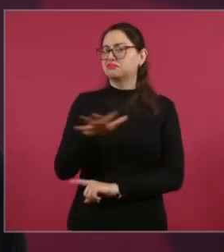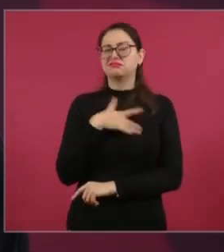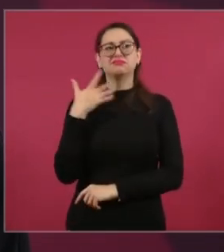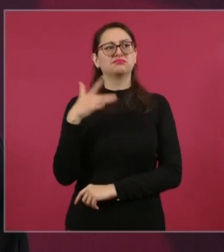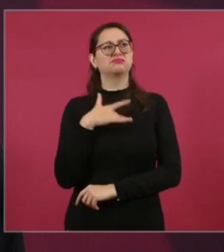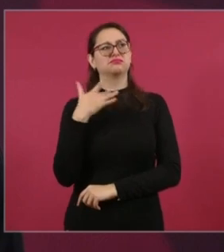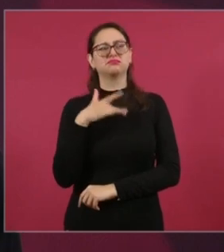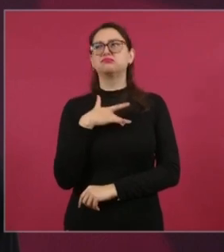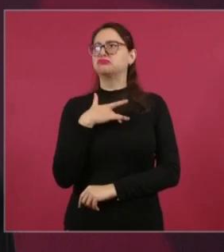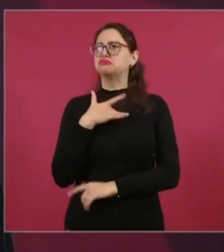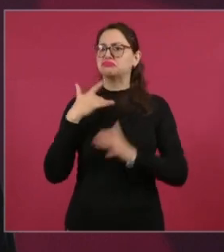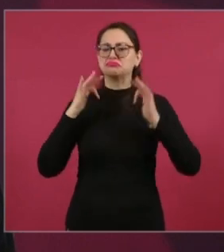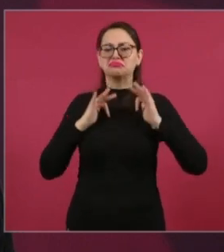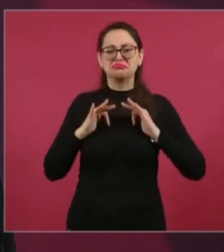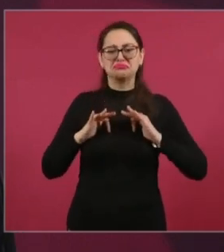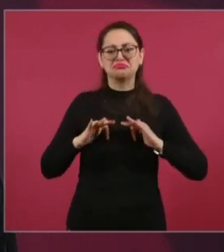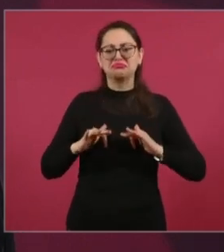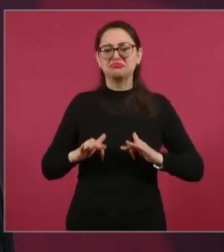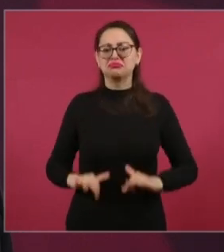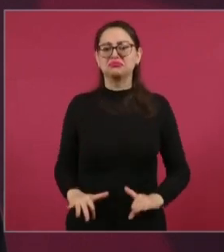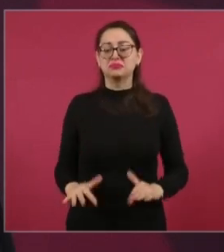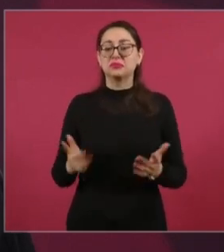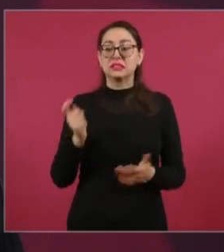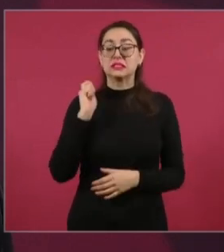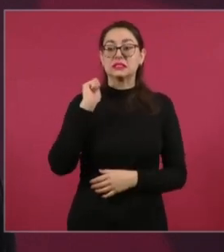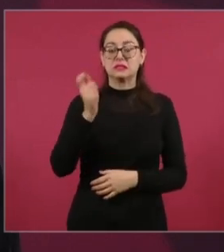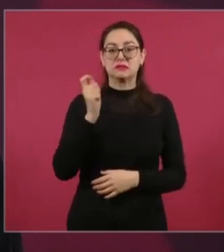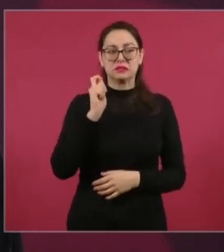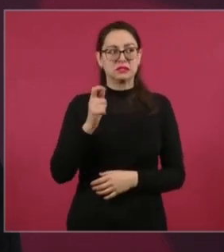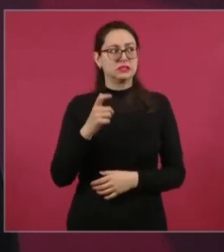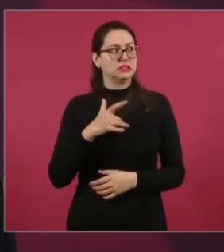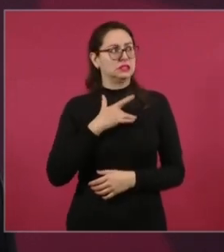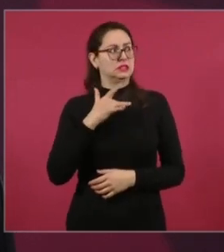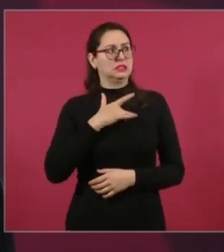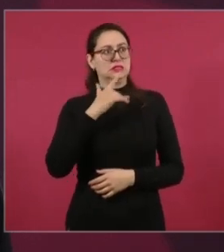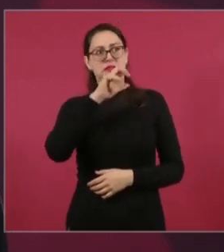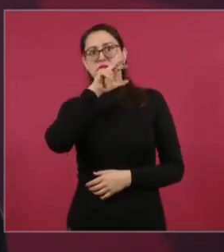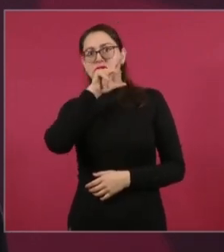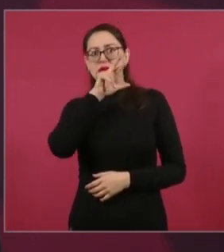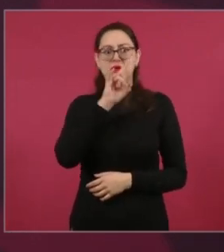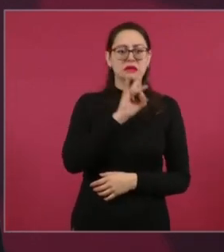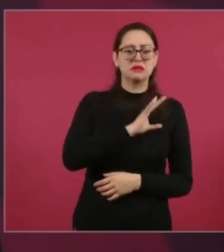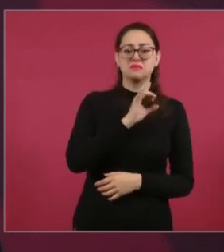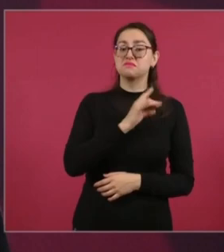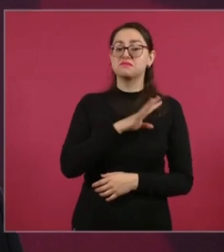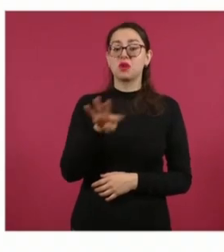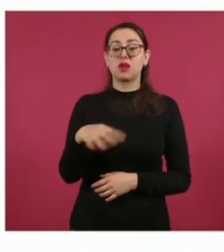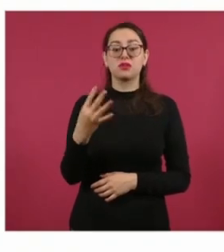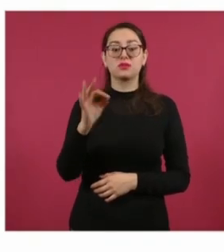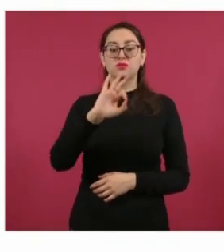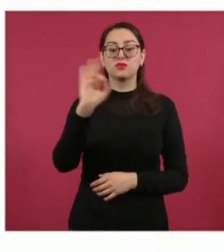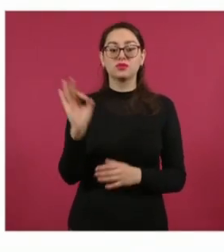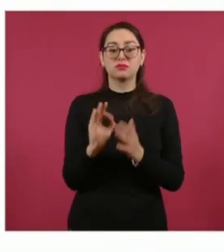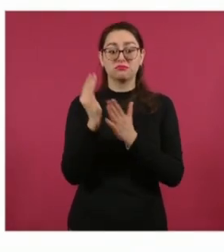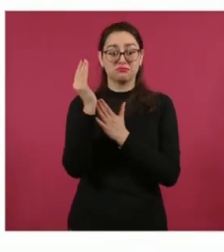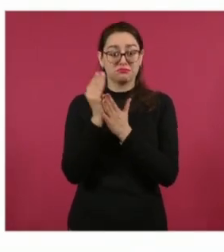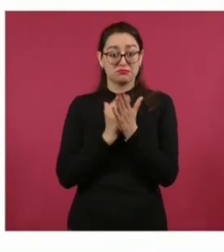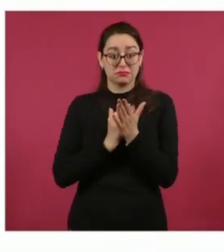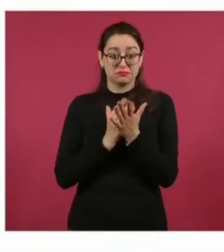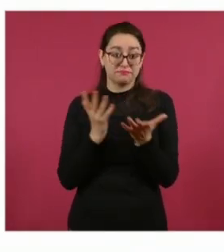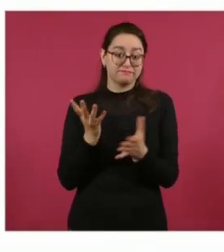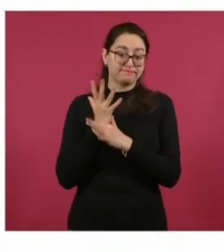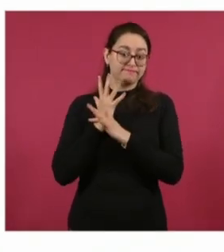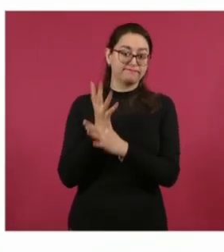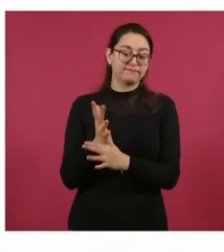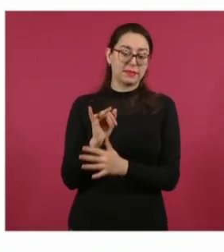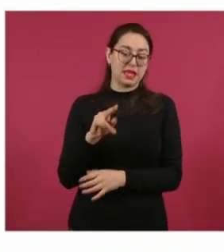disminuyó la percepción de inseguridad en un 14.6%. No sólo funciona la estrategia de seguridad